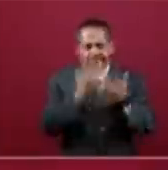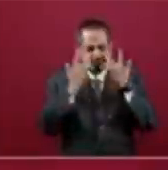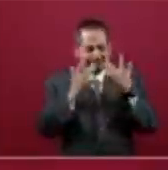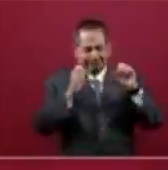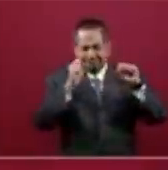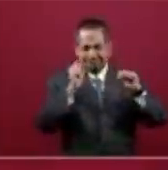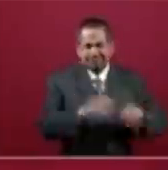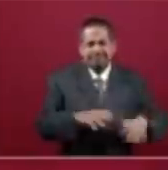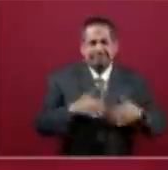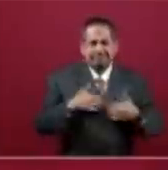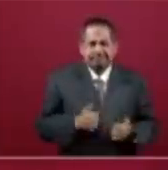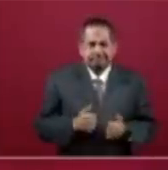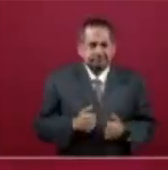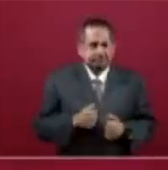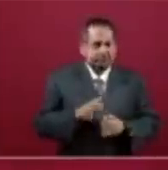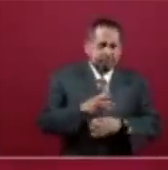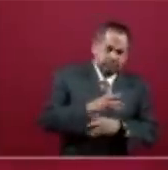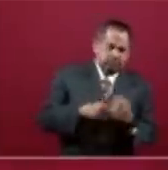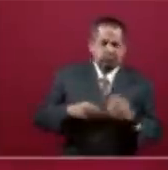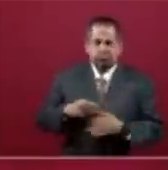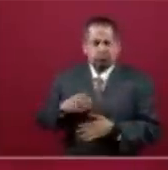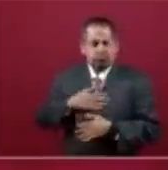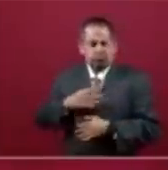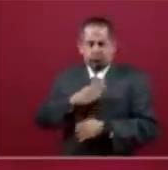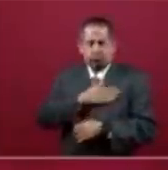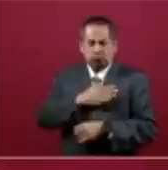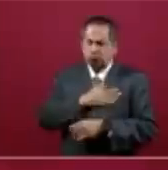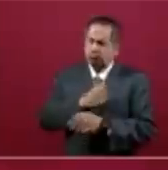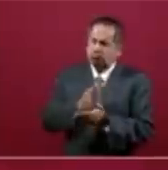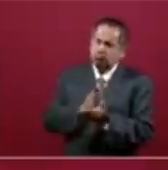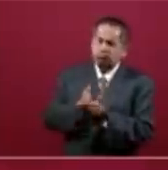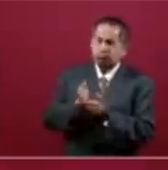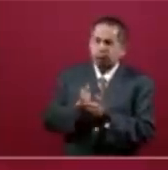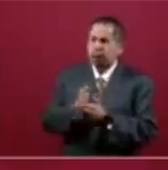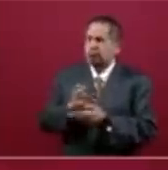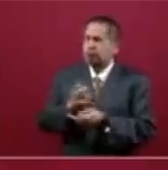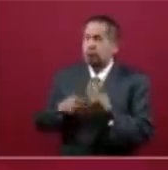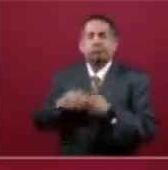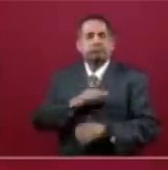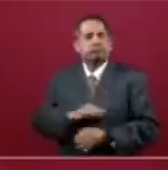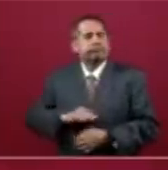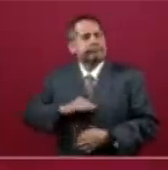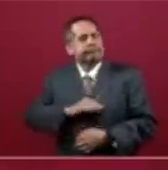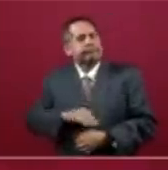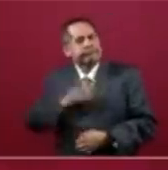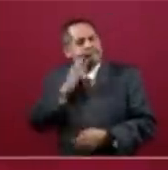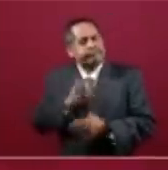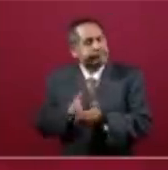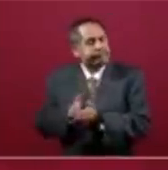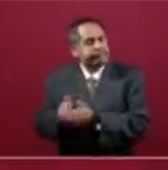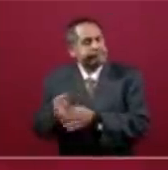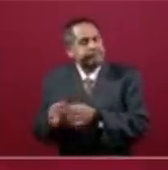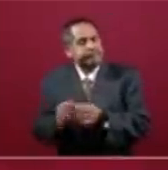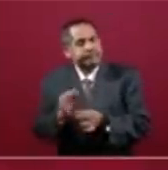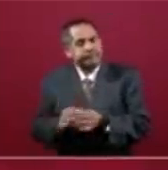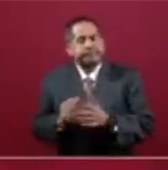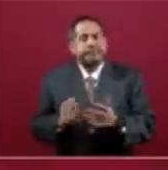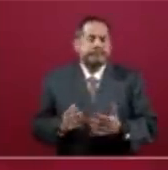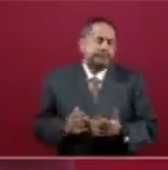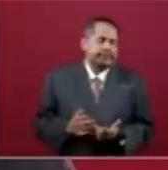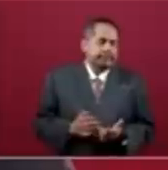entendamos que solo siendo buenos podemos ser felices. Entonces, sí estamos atendiendo